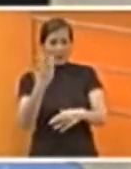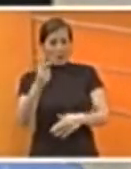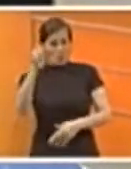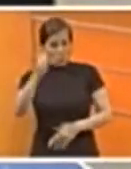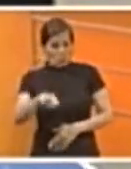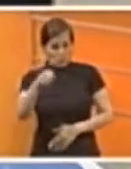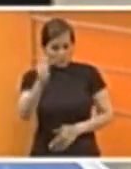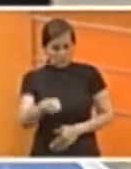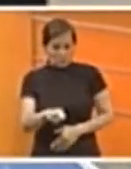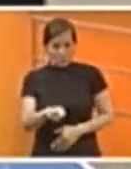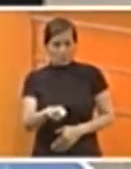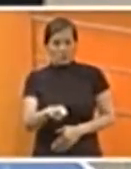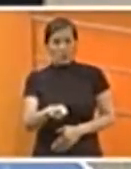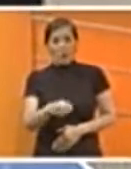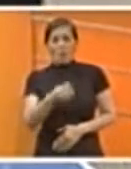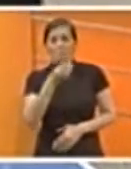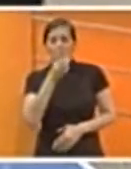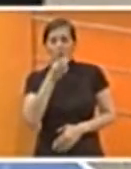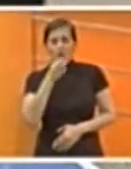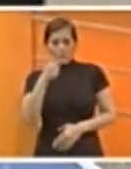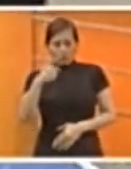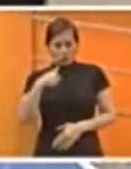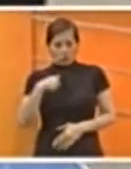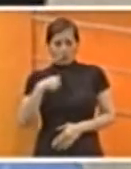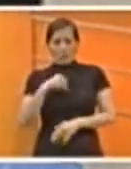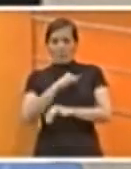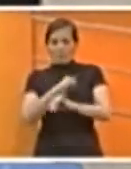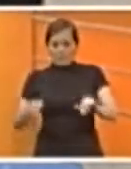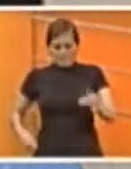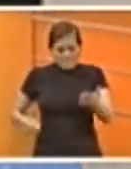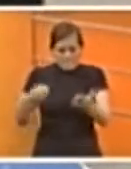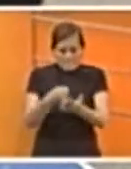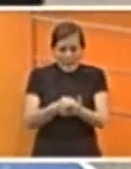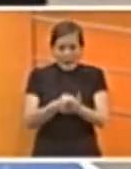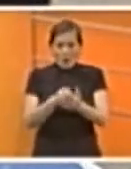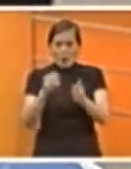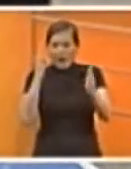Planteamos que cuando vos presentes un finiquito salgas en forma inmediata de